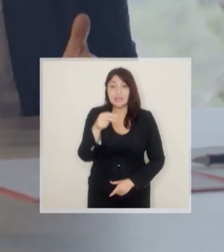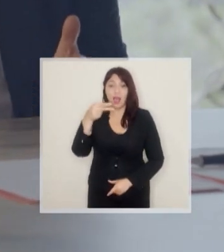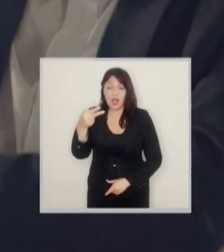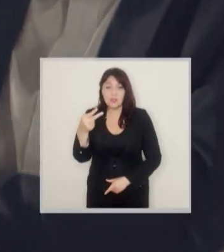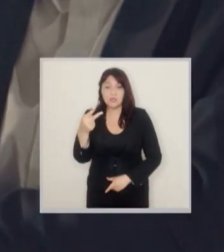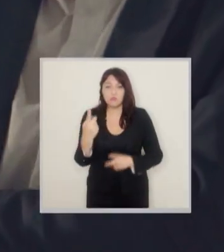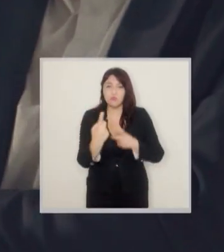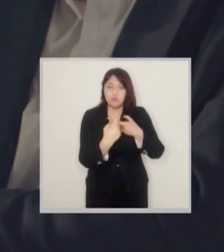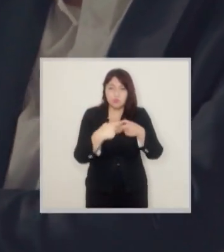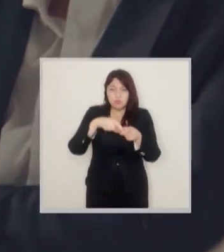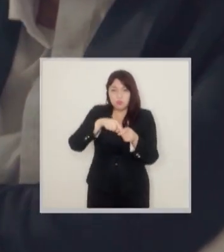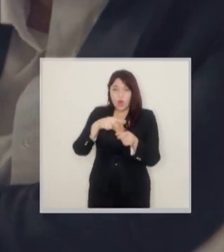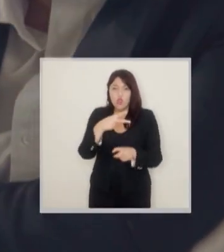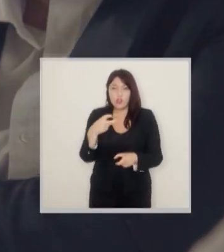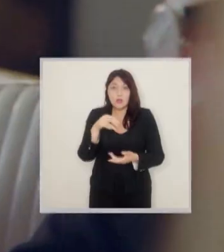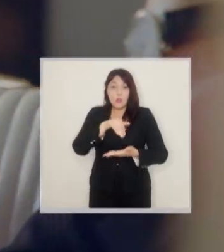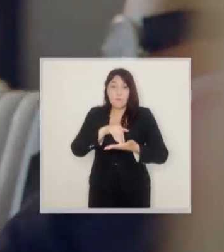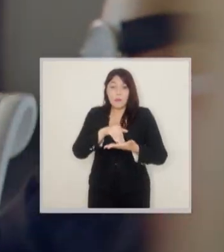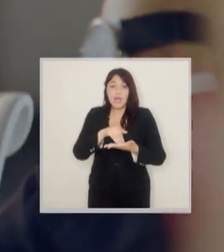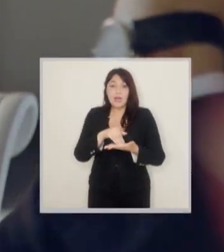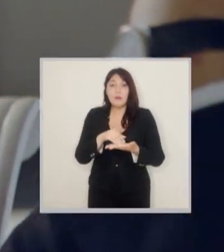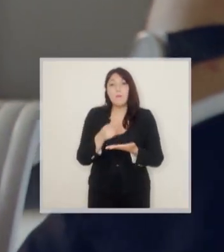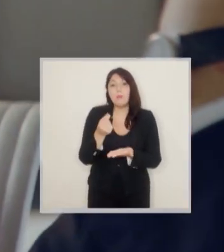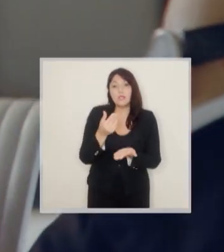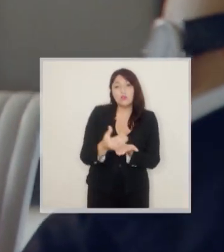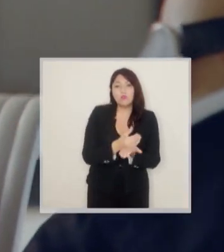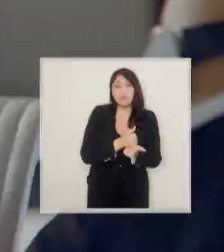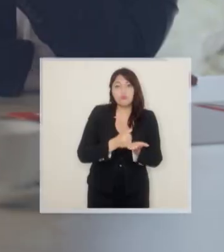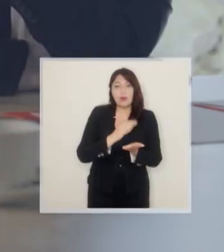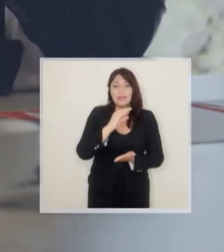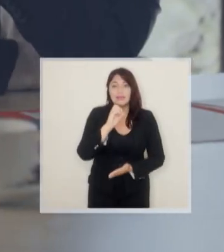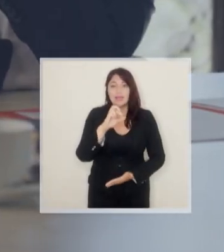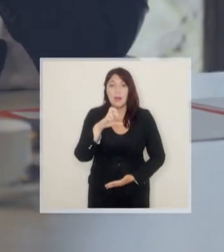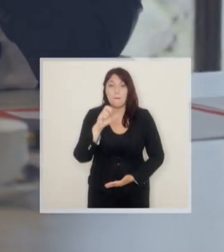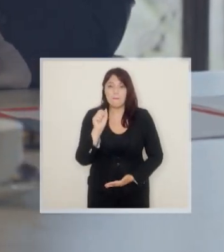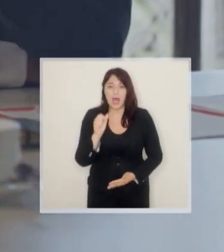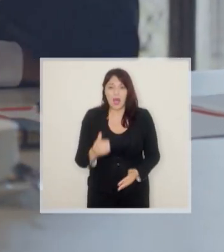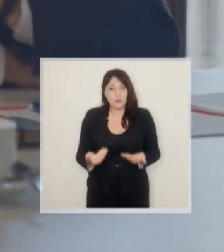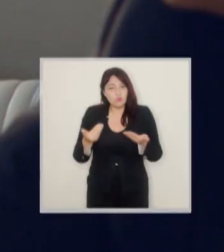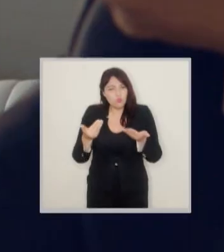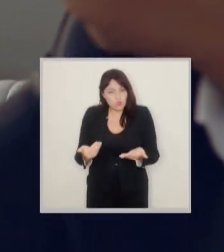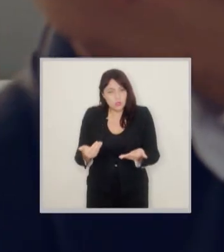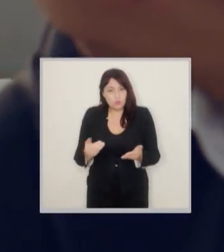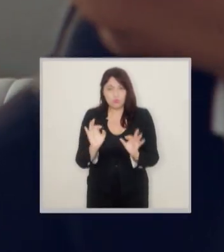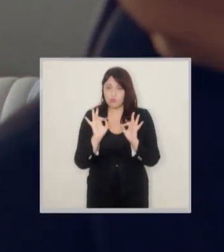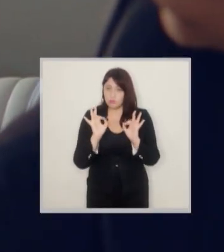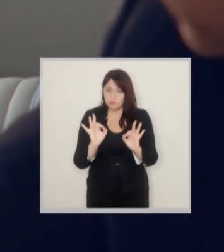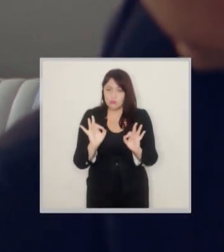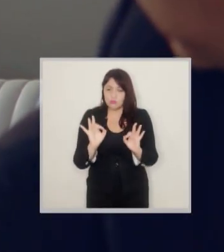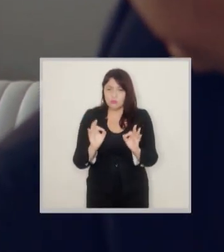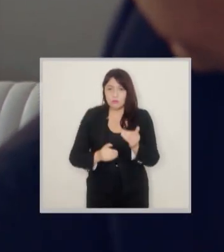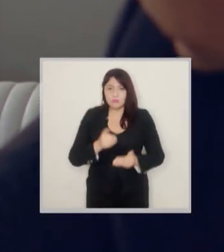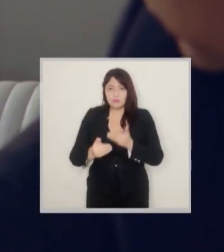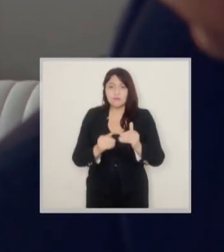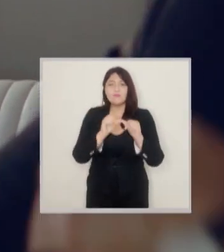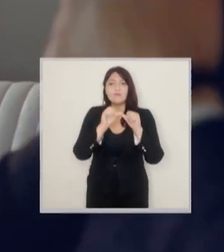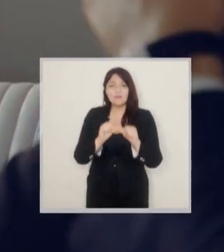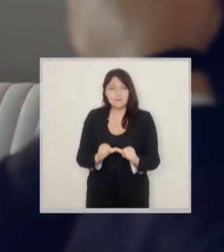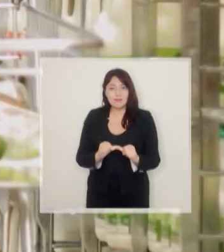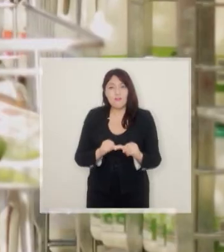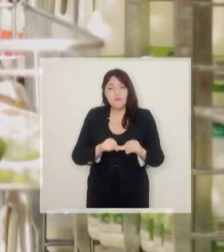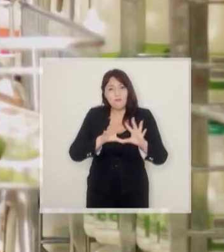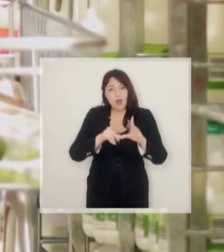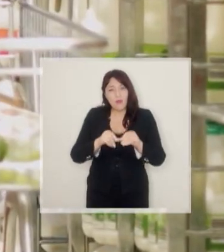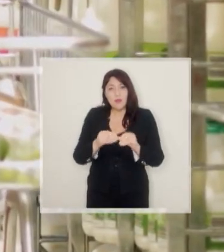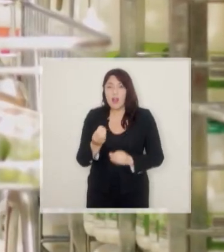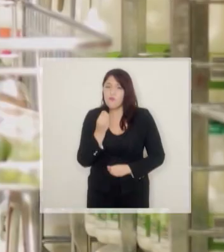las inscritas, reciban casi 200.000 pesos. CEPAL ha dicho que entregar estas rentas es lo correcto y así